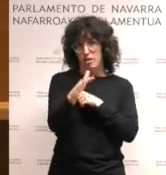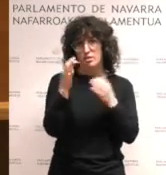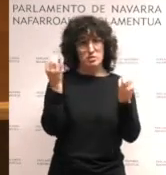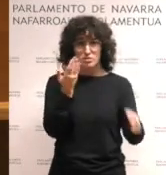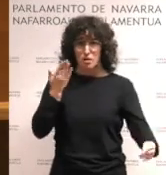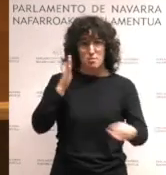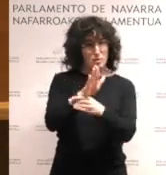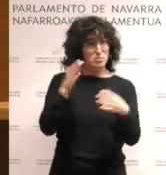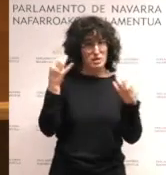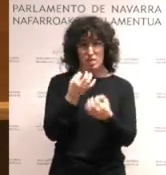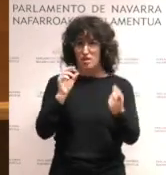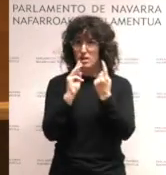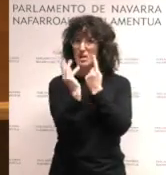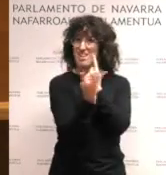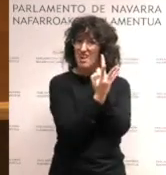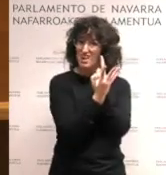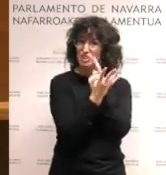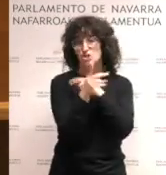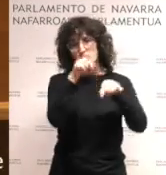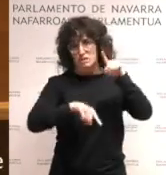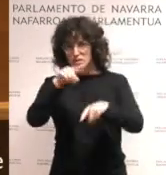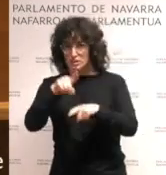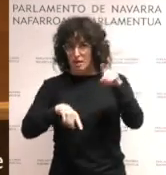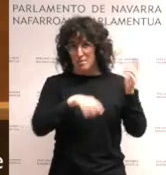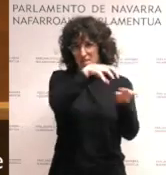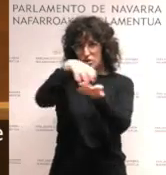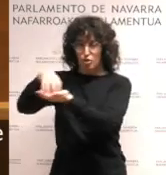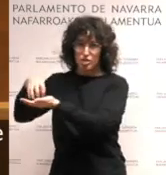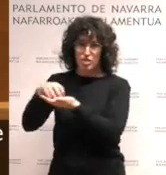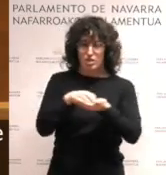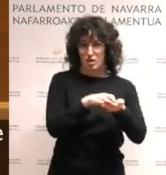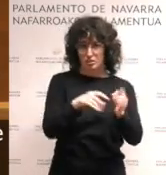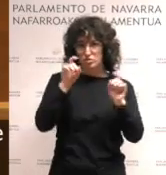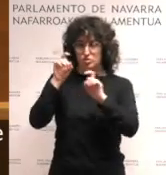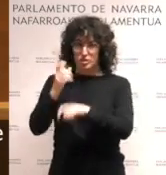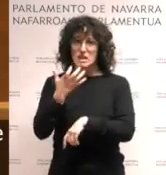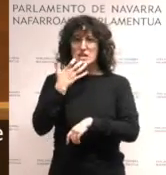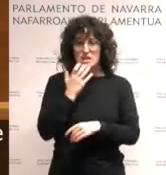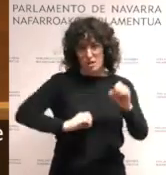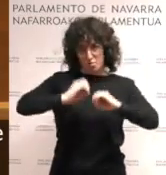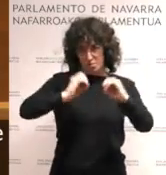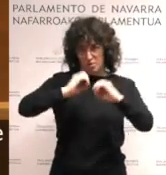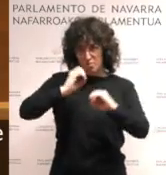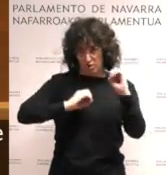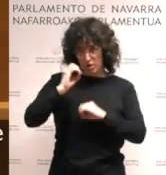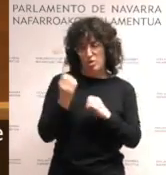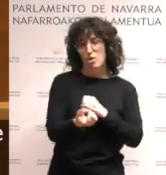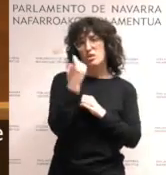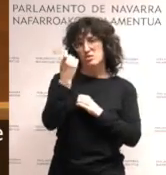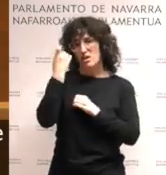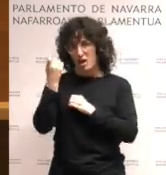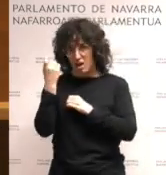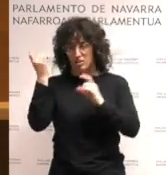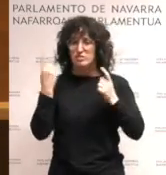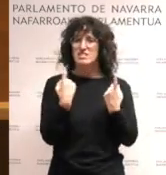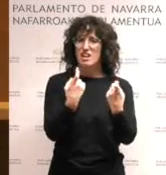en una bajada de ratios selectiva para aquellos centros que presentan una alta proporción de alumnado con necesidades específicas de apoyo